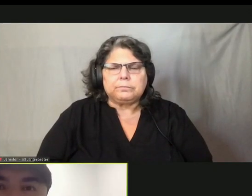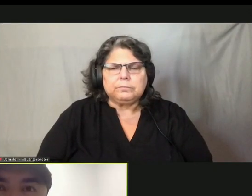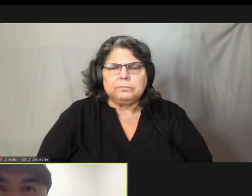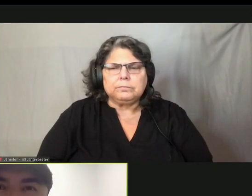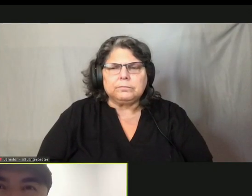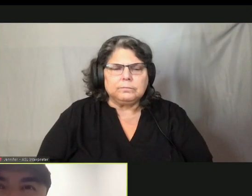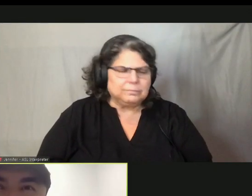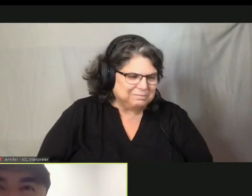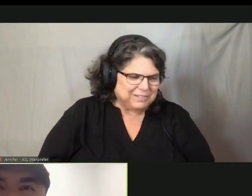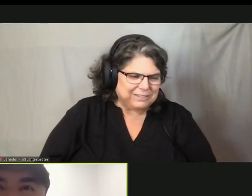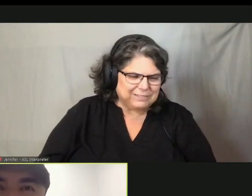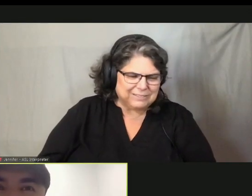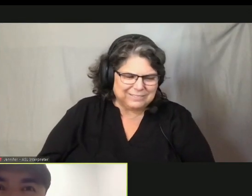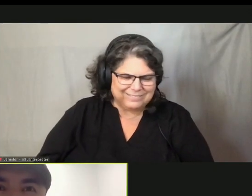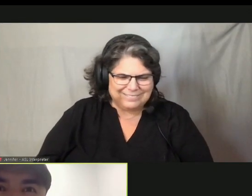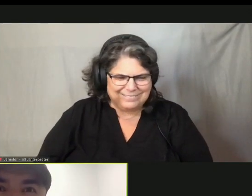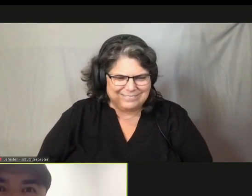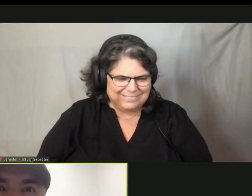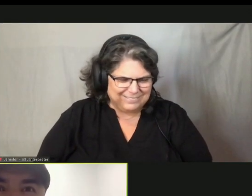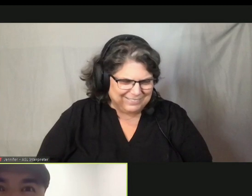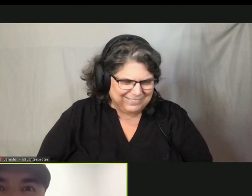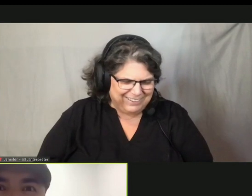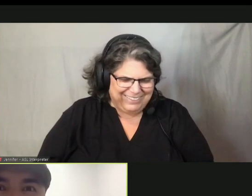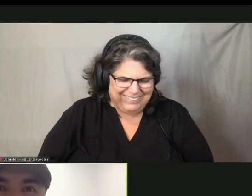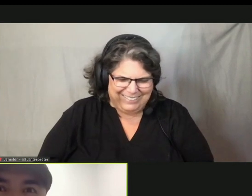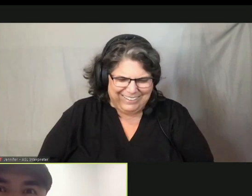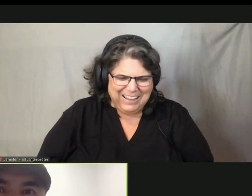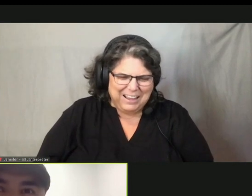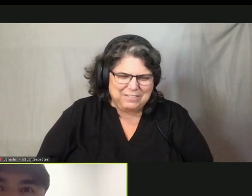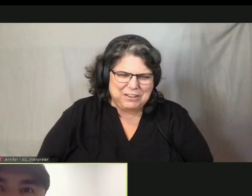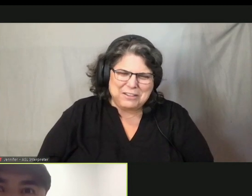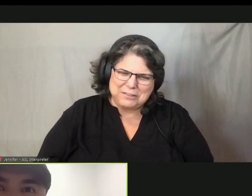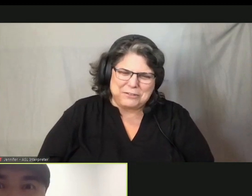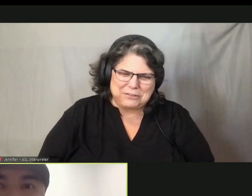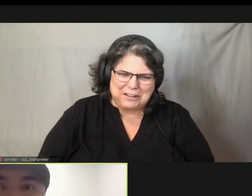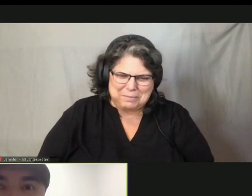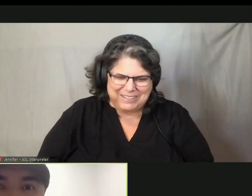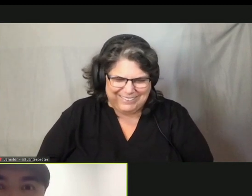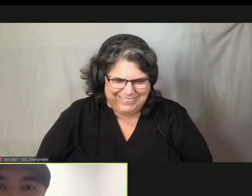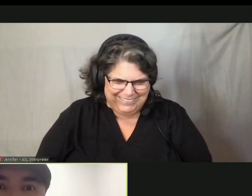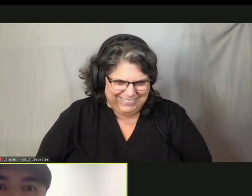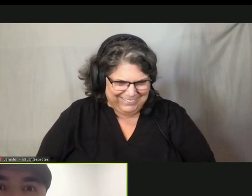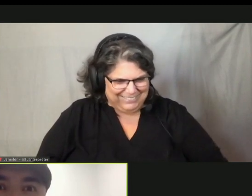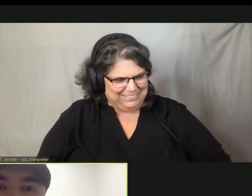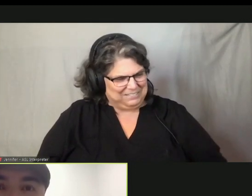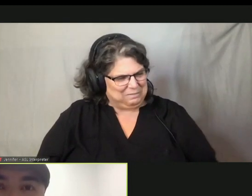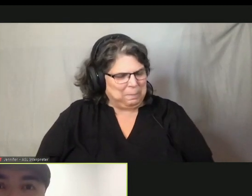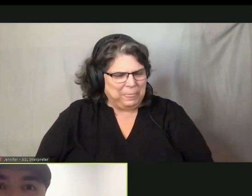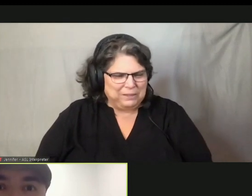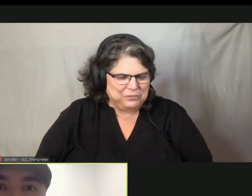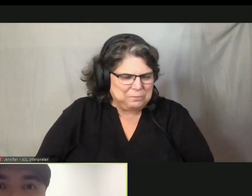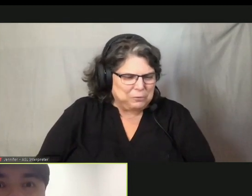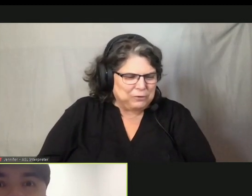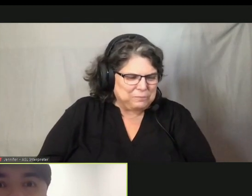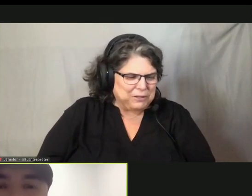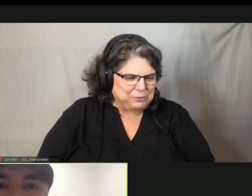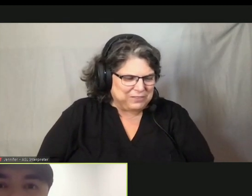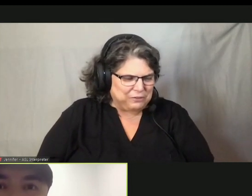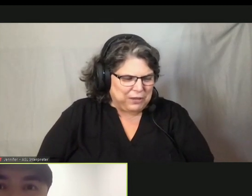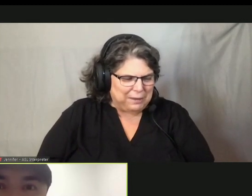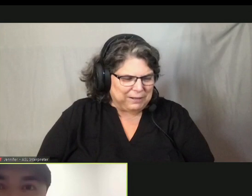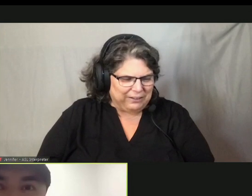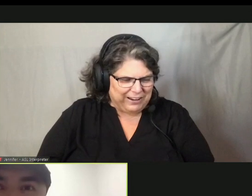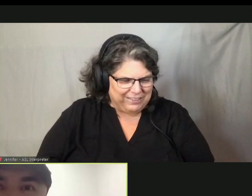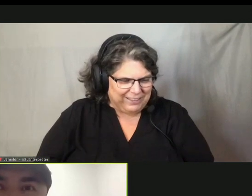a la derecha, donde verá el signo del globo identificado como interpretación y oprime para seleccionar español. También